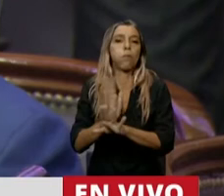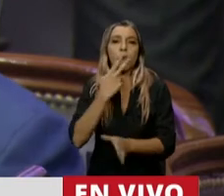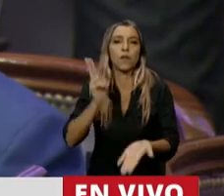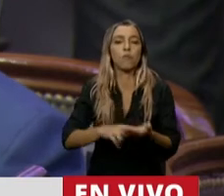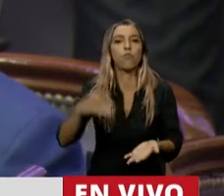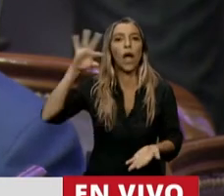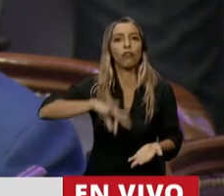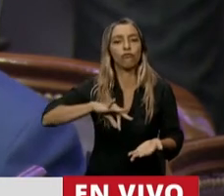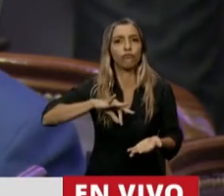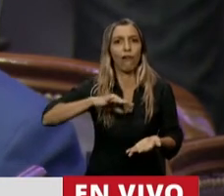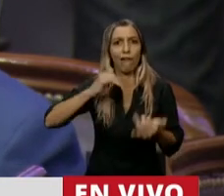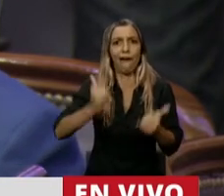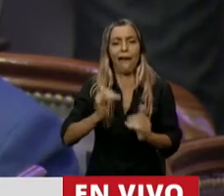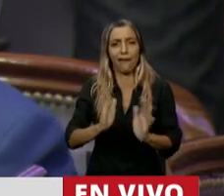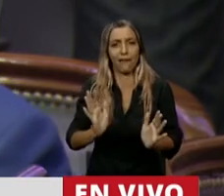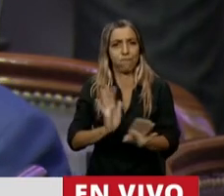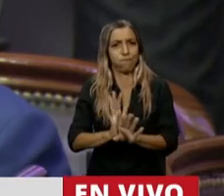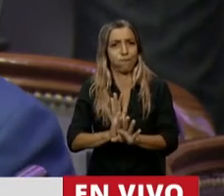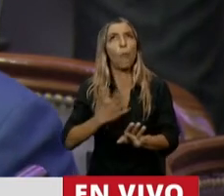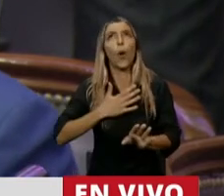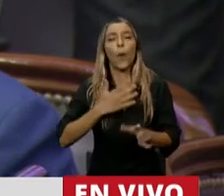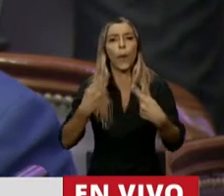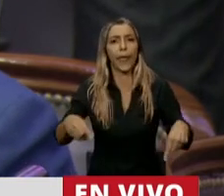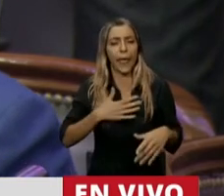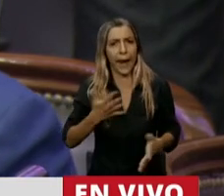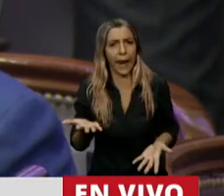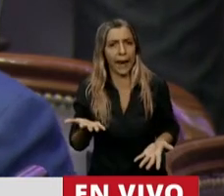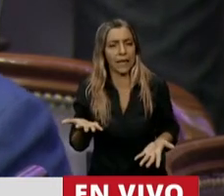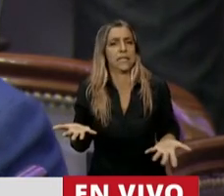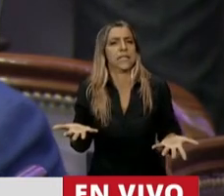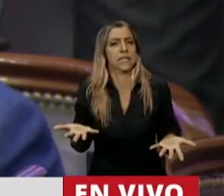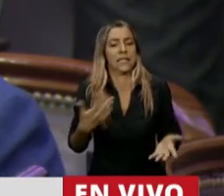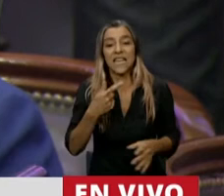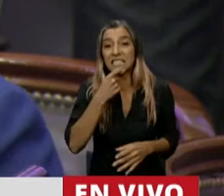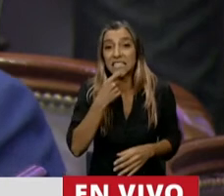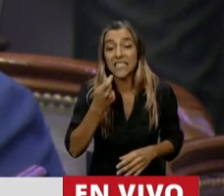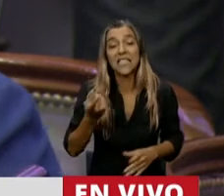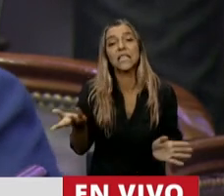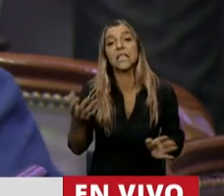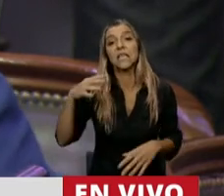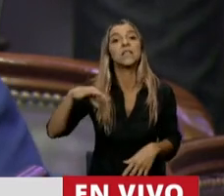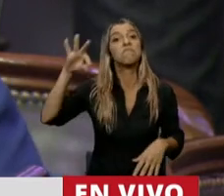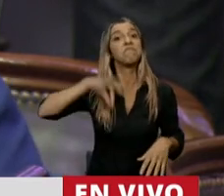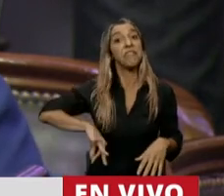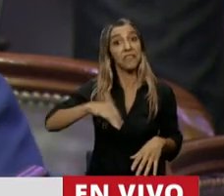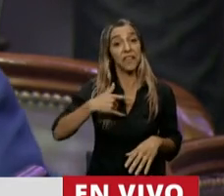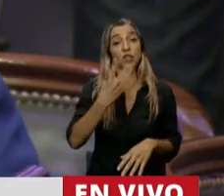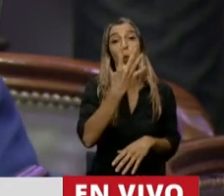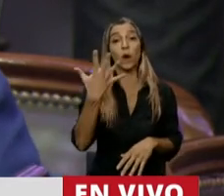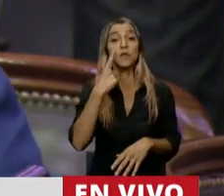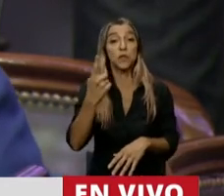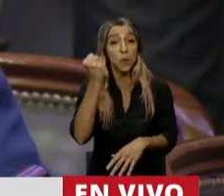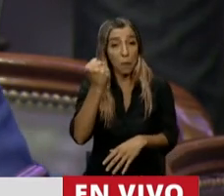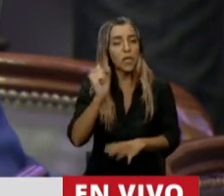Argentina estás por debajo de la línea de la pobreza si tenés ingresos menores a 45.000 pesos.